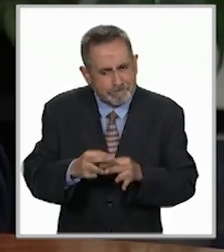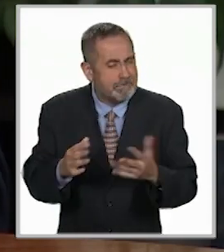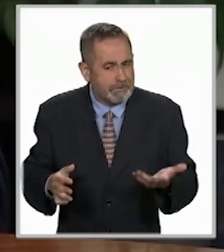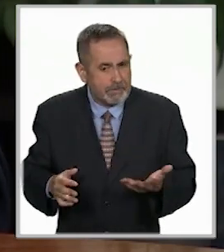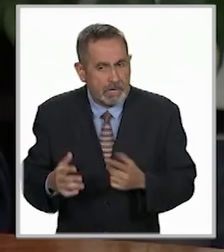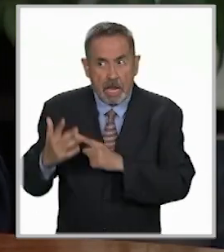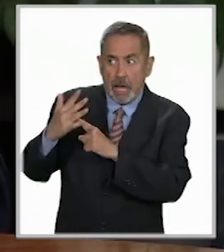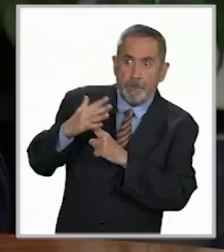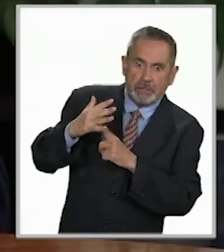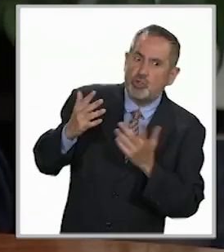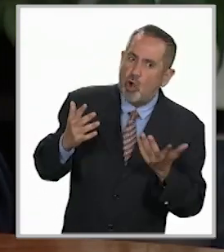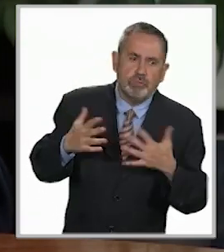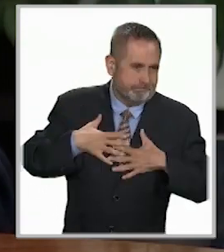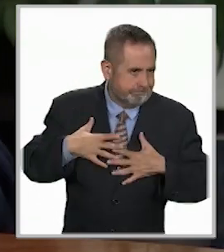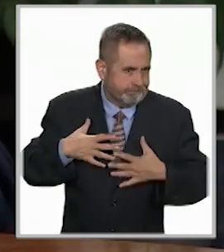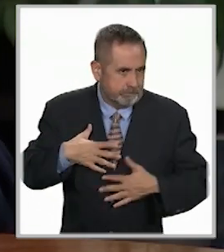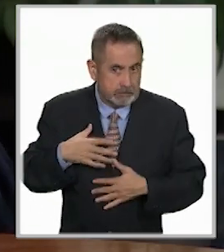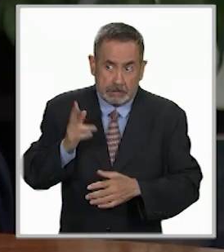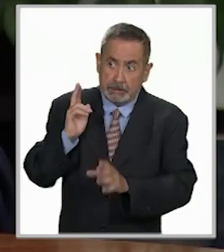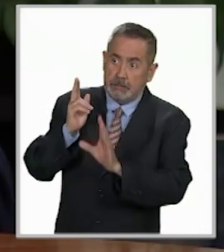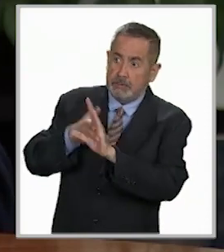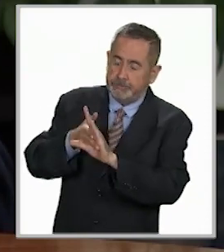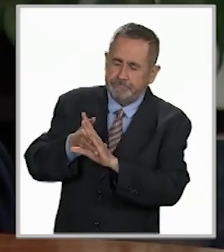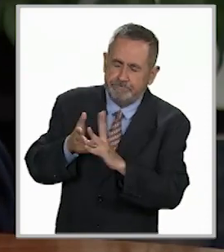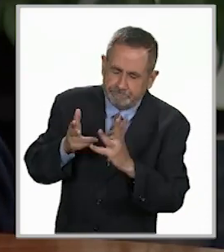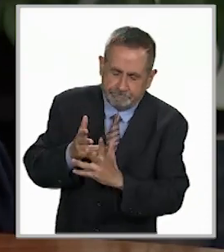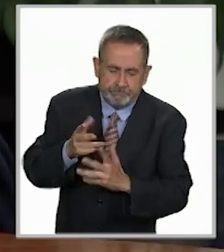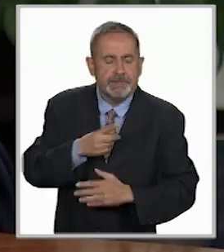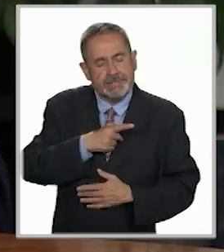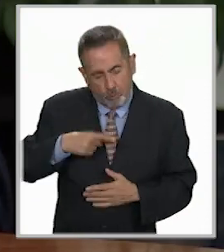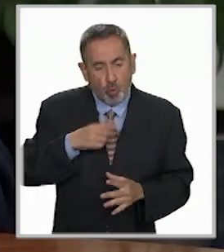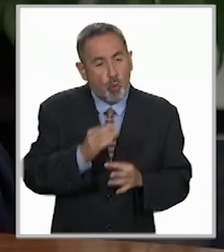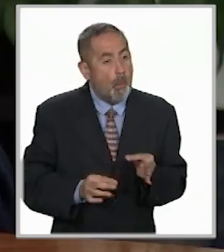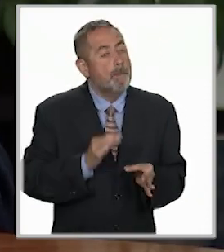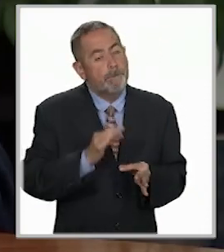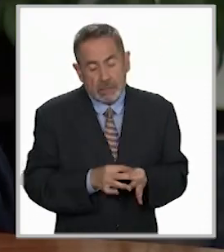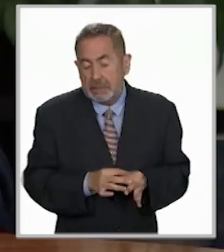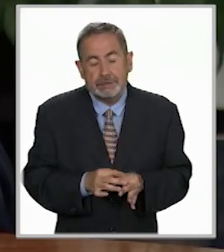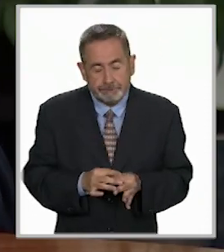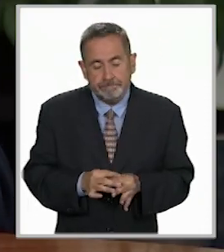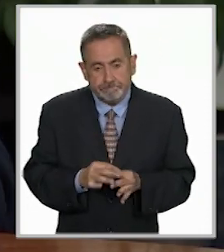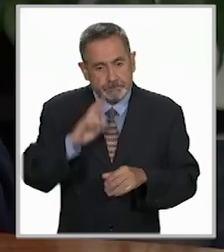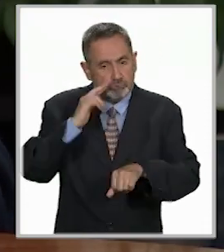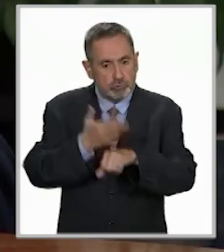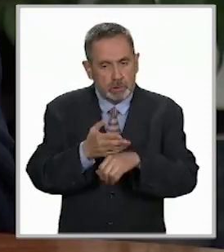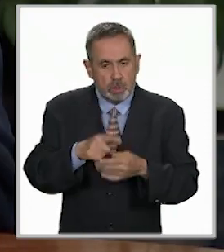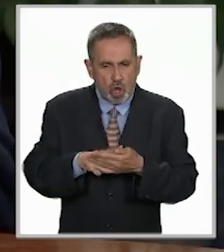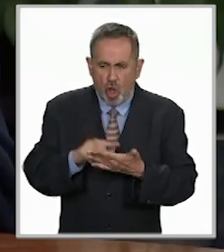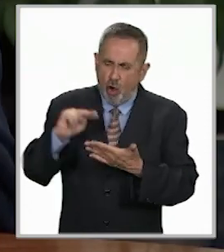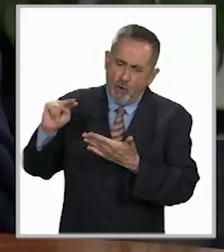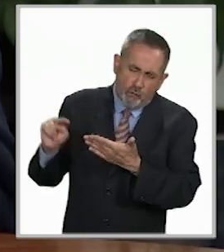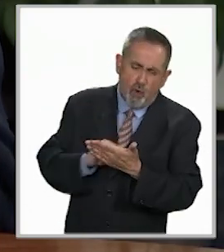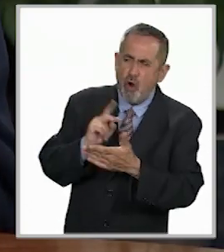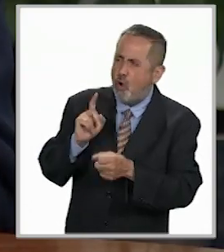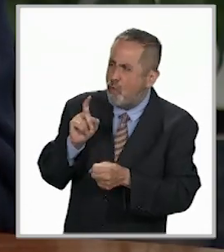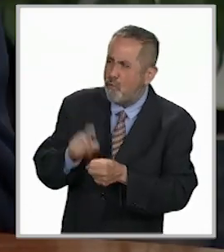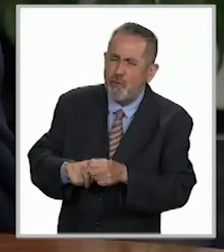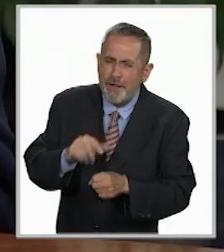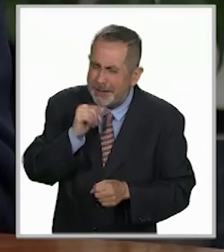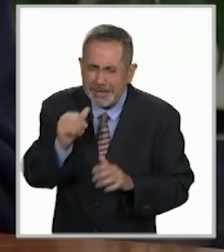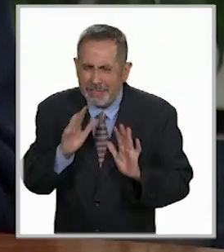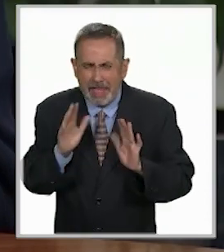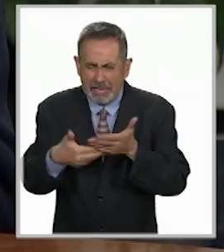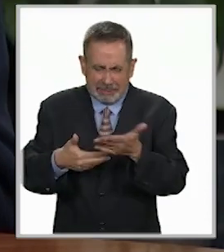resulta una carga política, una presión política para el Estado dar cumplimiento con esa obligación que si bien no firmó,